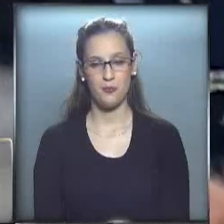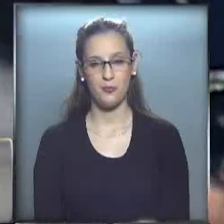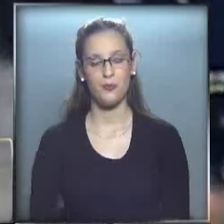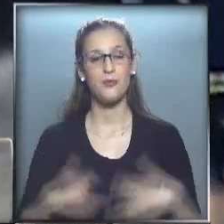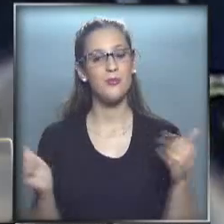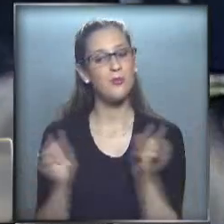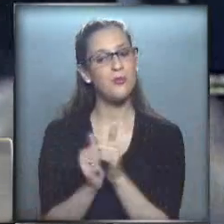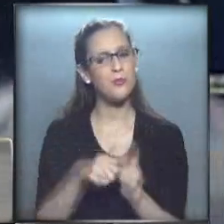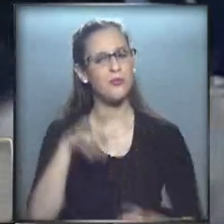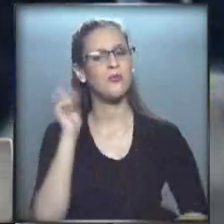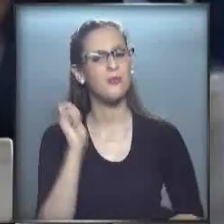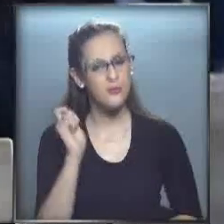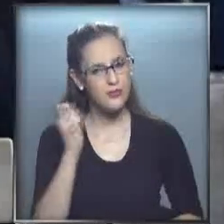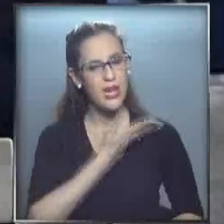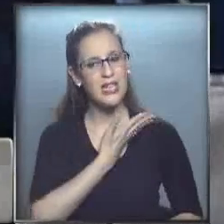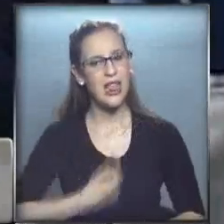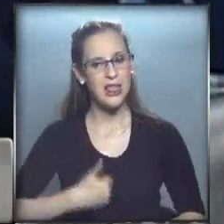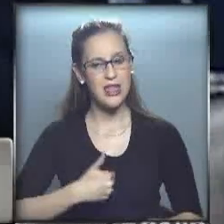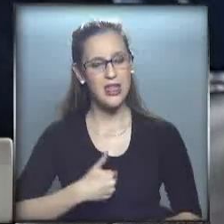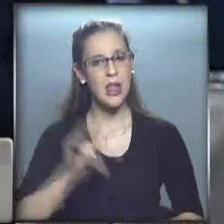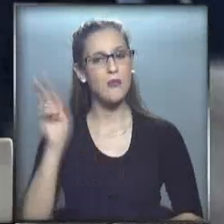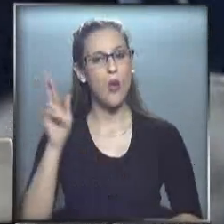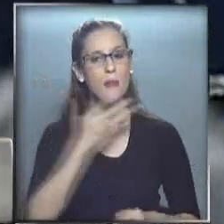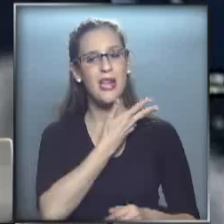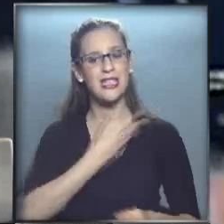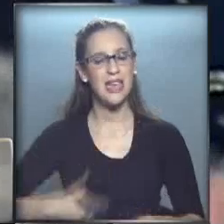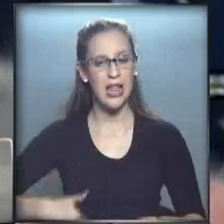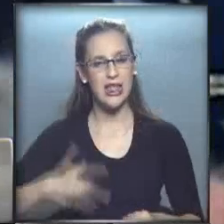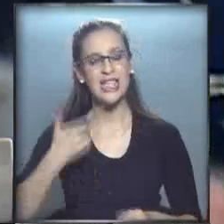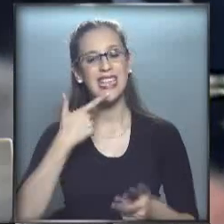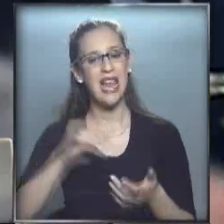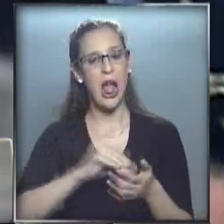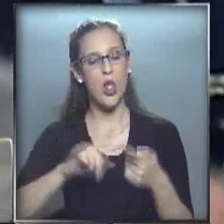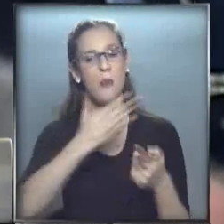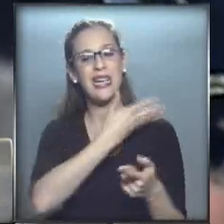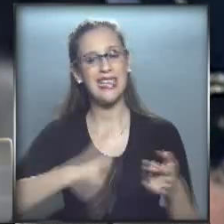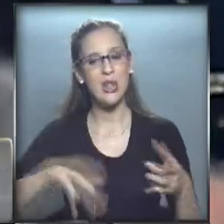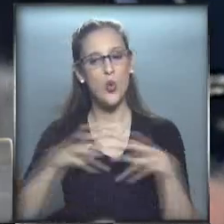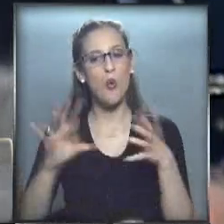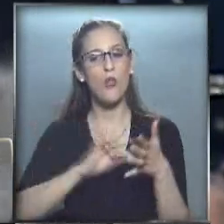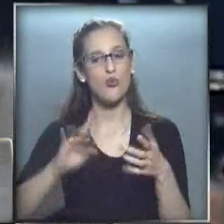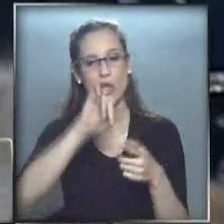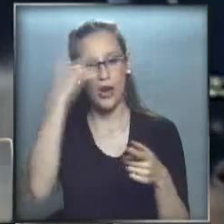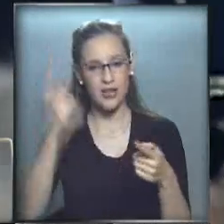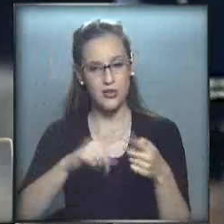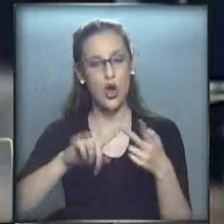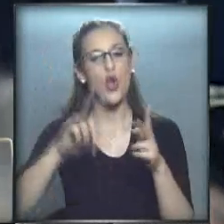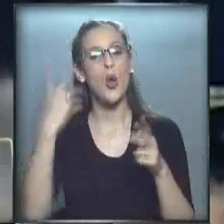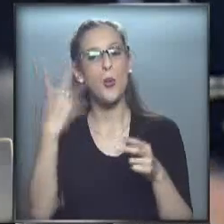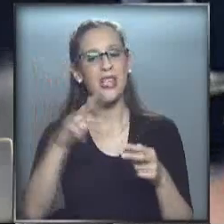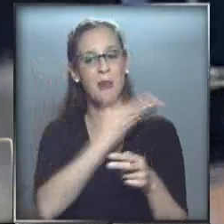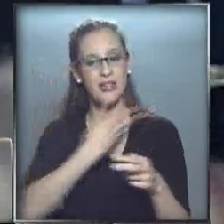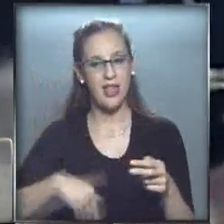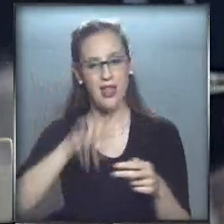Acompañan a la señora Presidenta de la Nación, la señora Presidenta del Honorable Senado de la Nación, el señor Presidente de la Cámara de Diputados de la Nación, el señor Vicepresidente